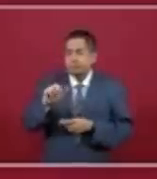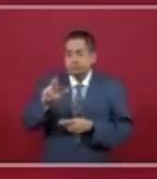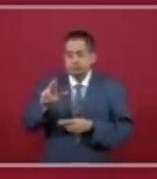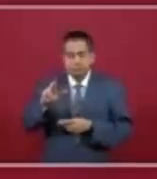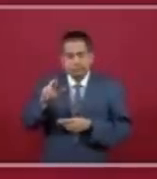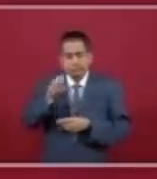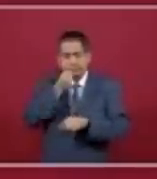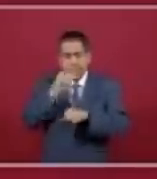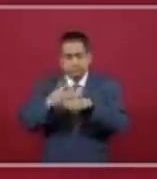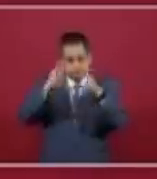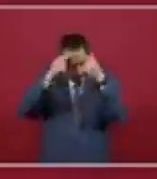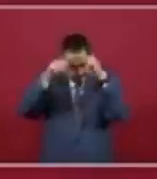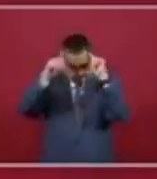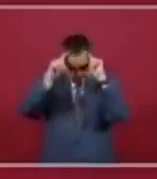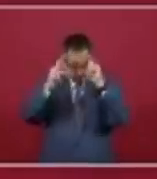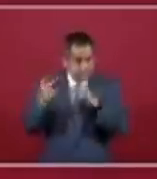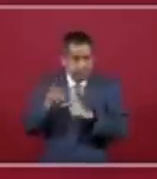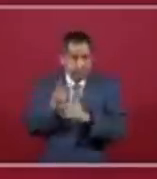y